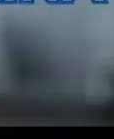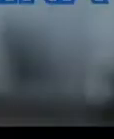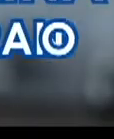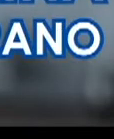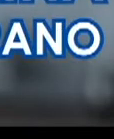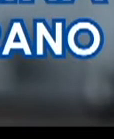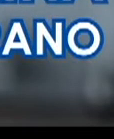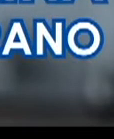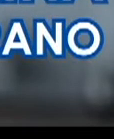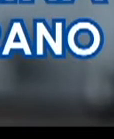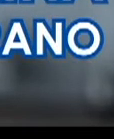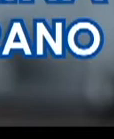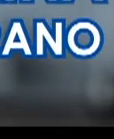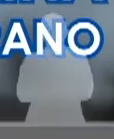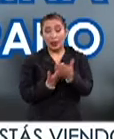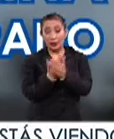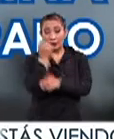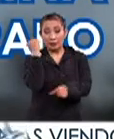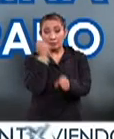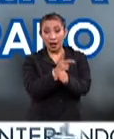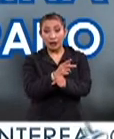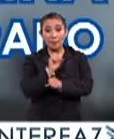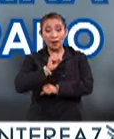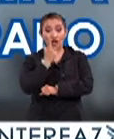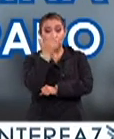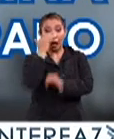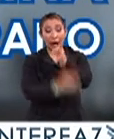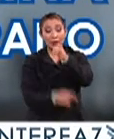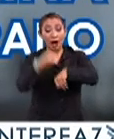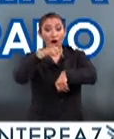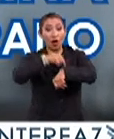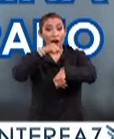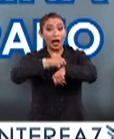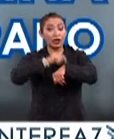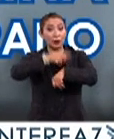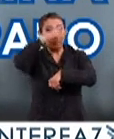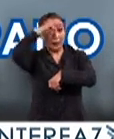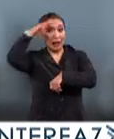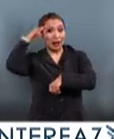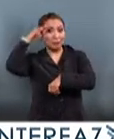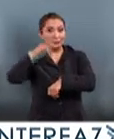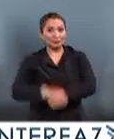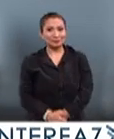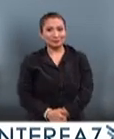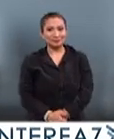La madrugada del domingo 28 de octubre termina el horario de verano.